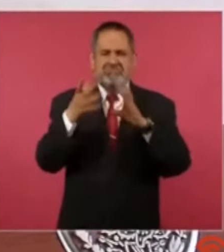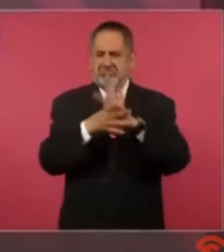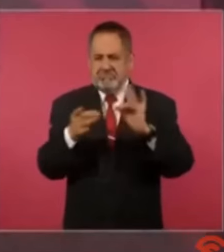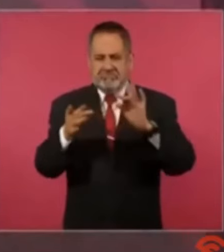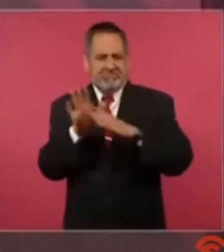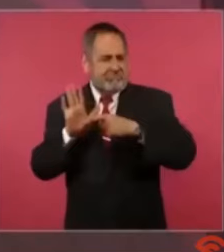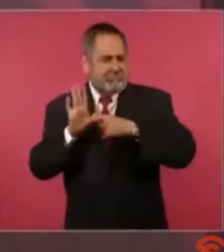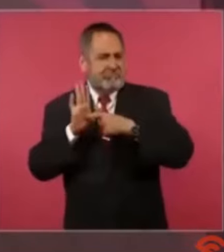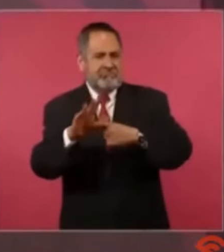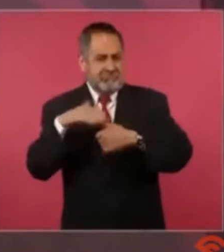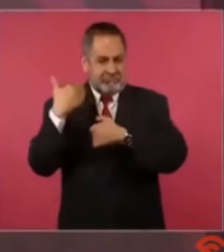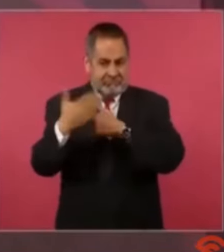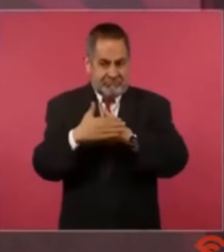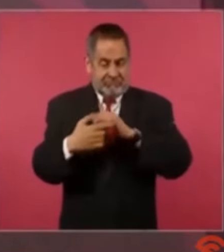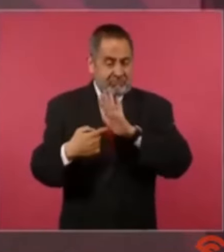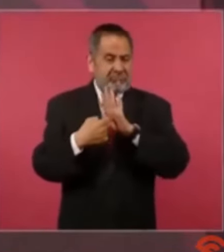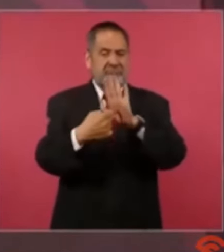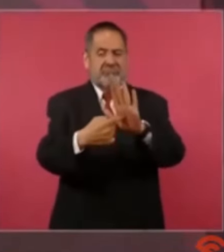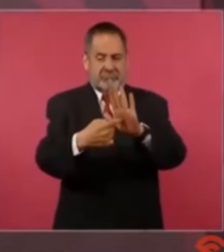les voy a presentar